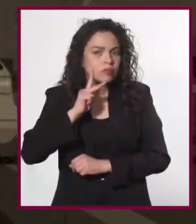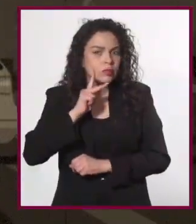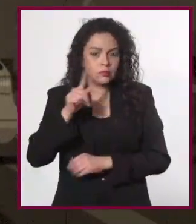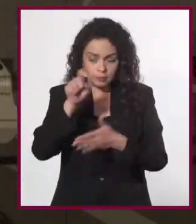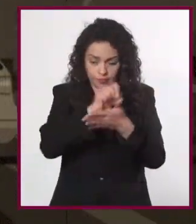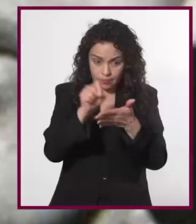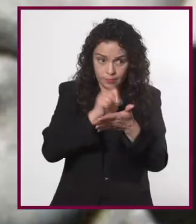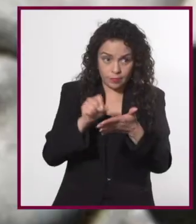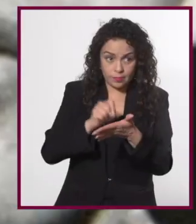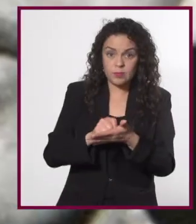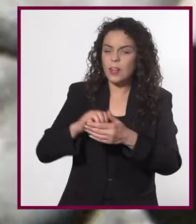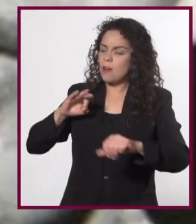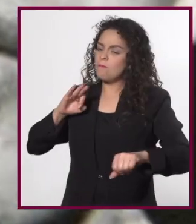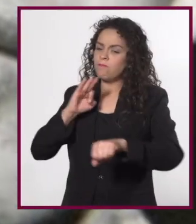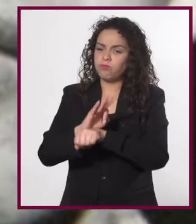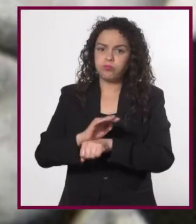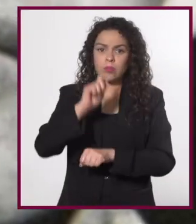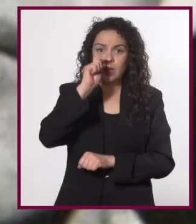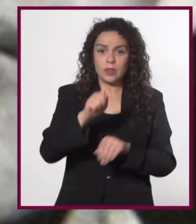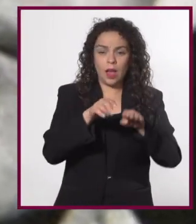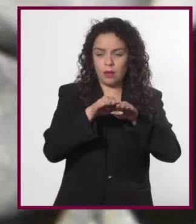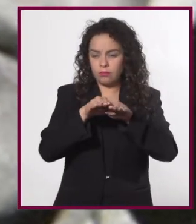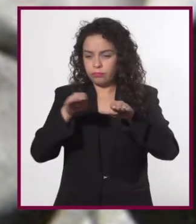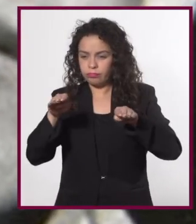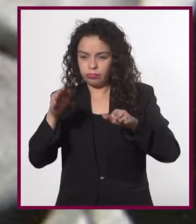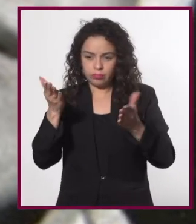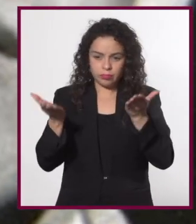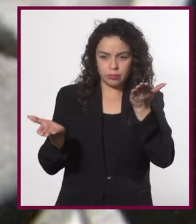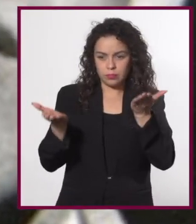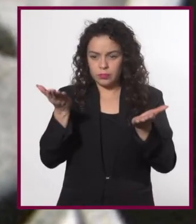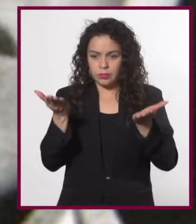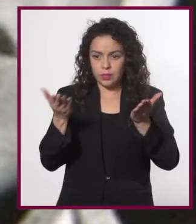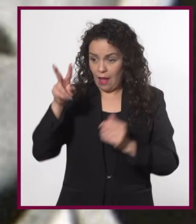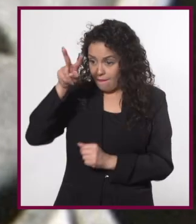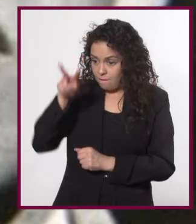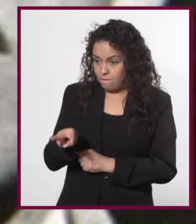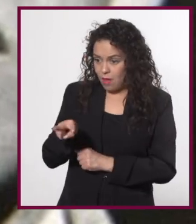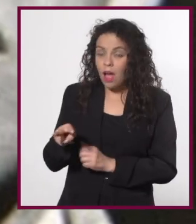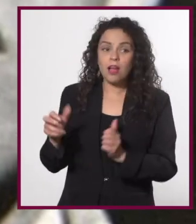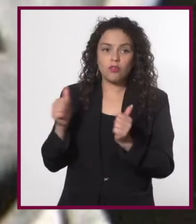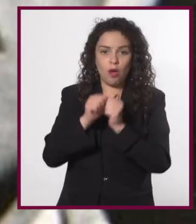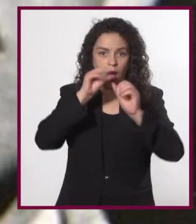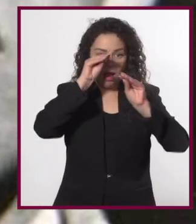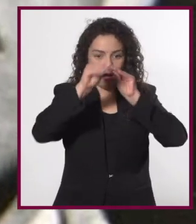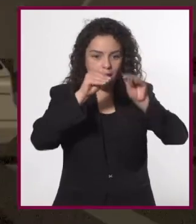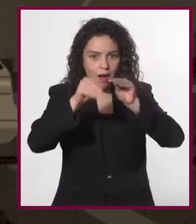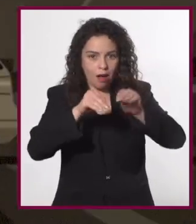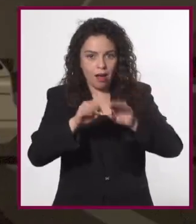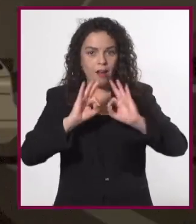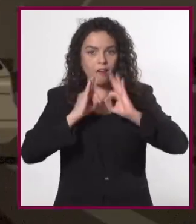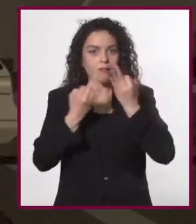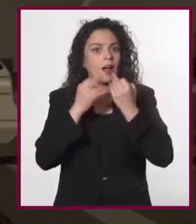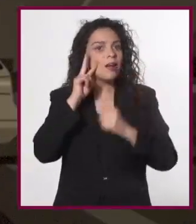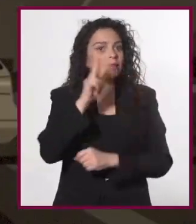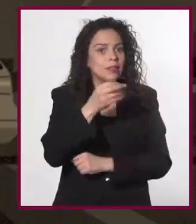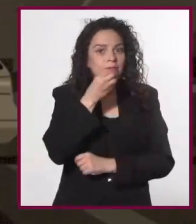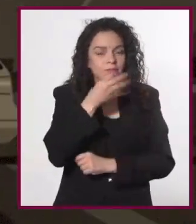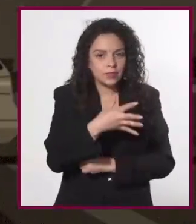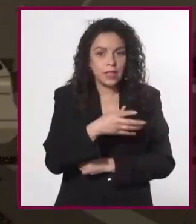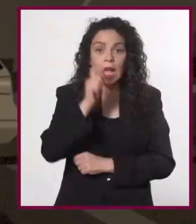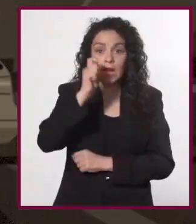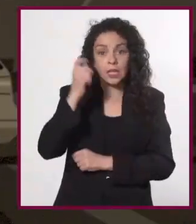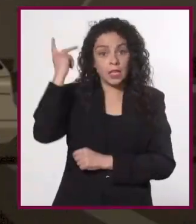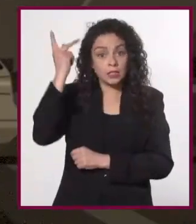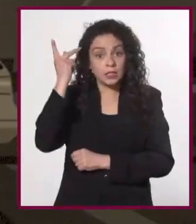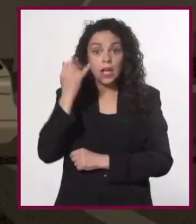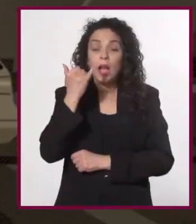sus escritos, defendió el equilibrio entre captar la realidad y reconstruirla de manera estética. Estudió medicina y